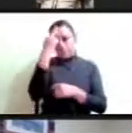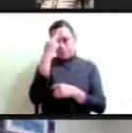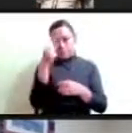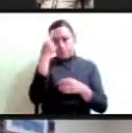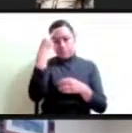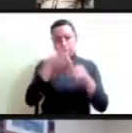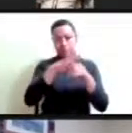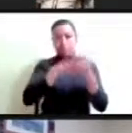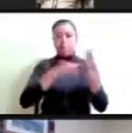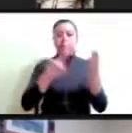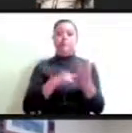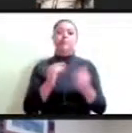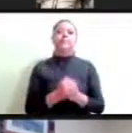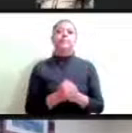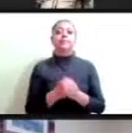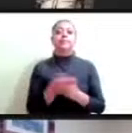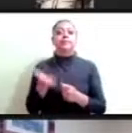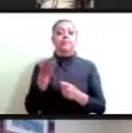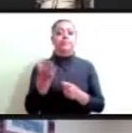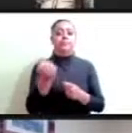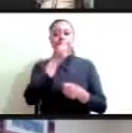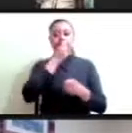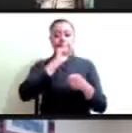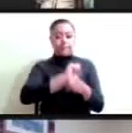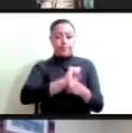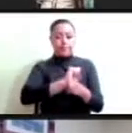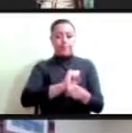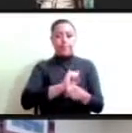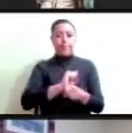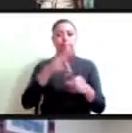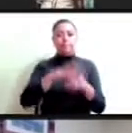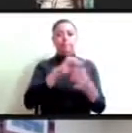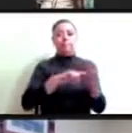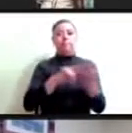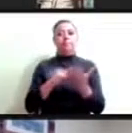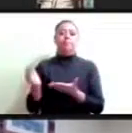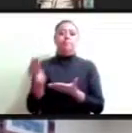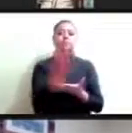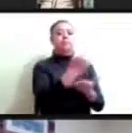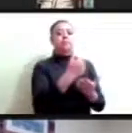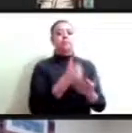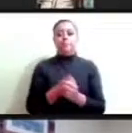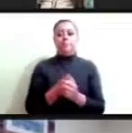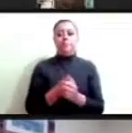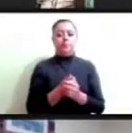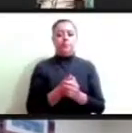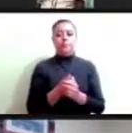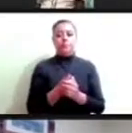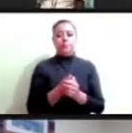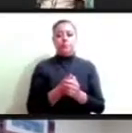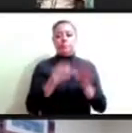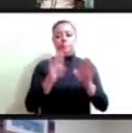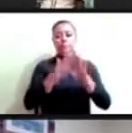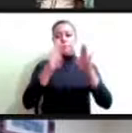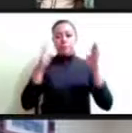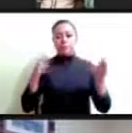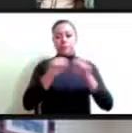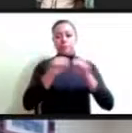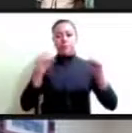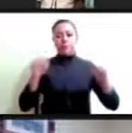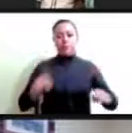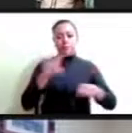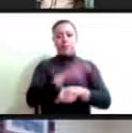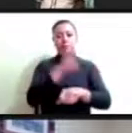solicita la secretaría recoger la votación nominal. Por instrucciones del presidente de la República, instrucciones de la presidencia se abre el sistema electrónico hasta por un minuto